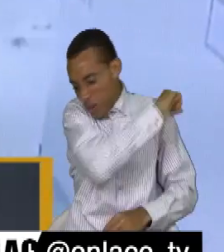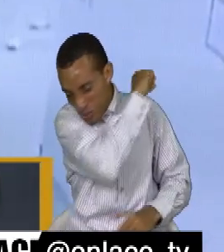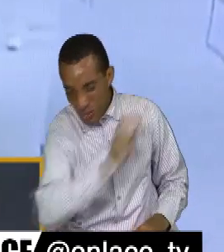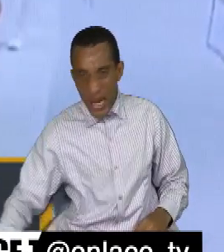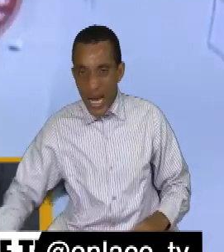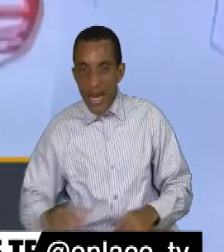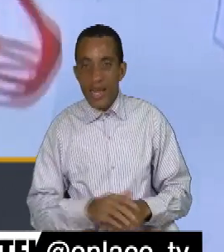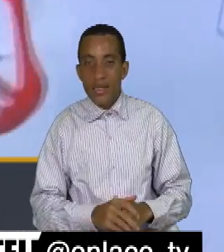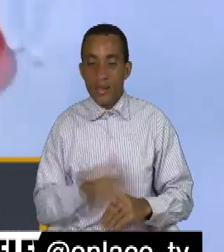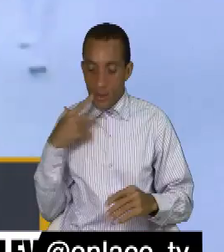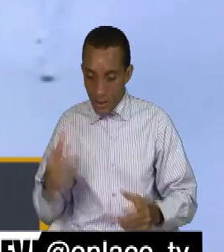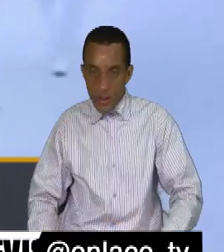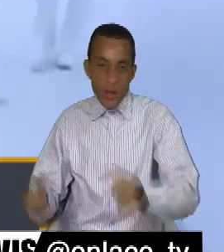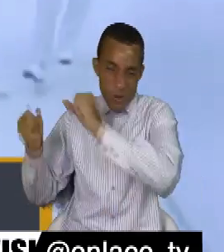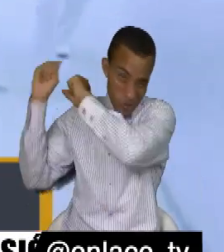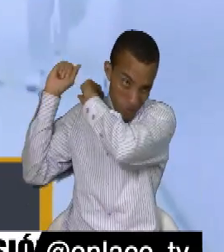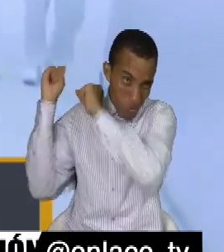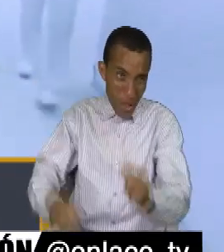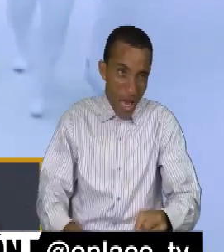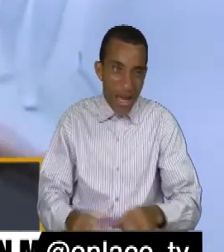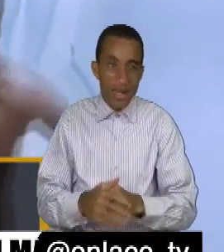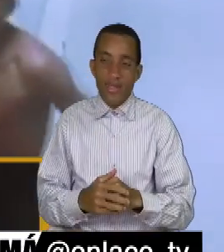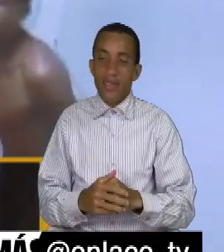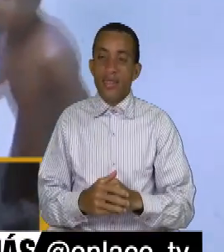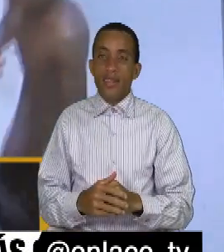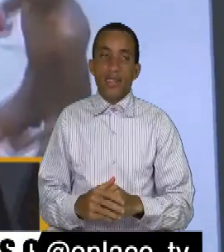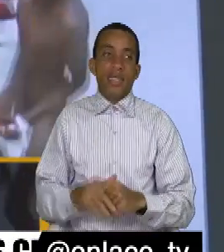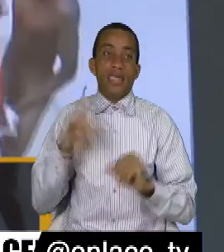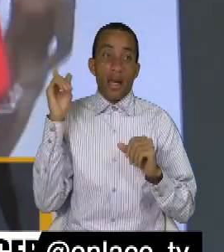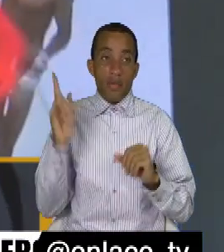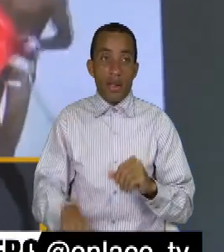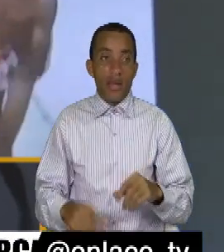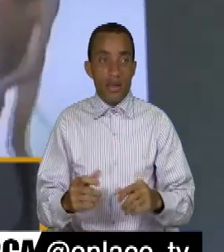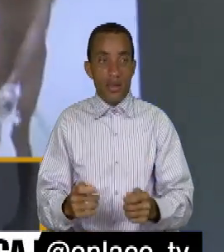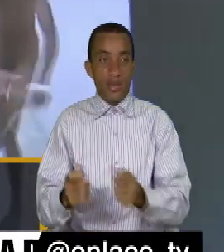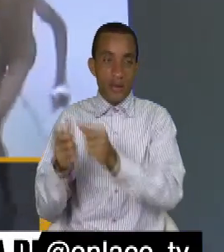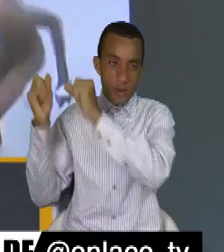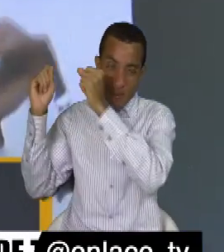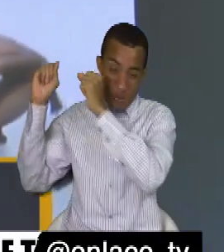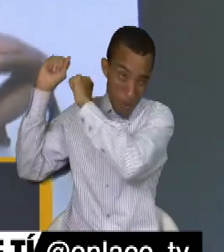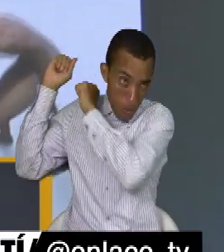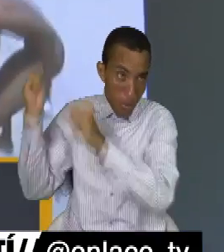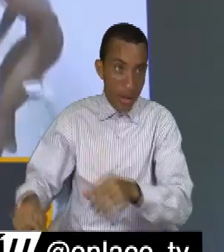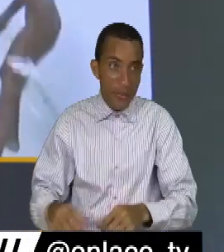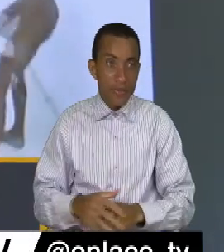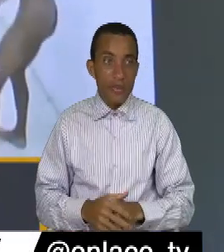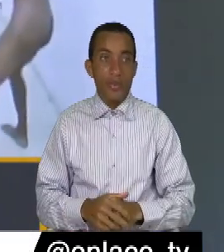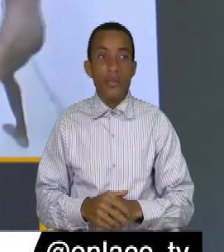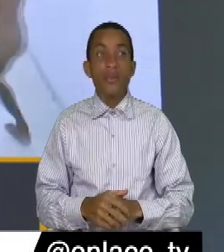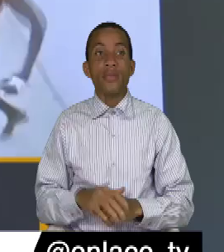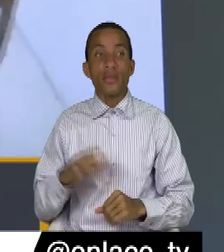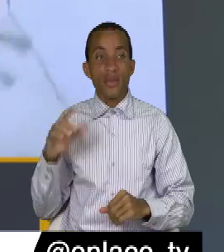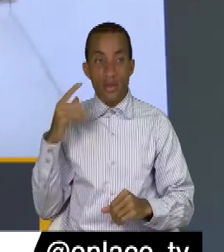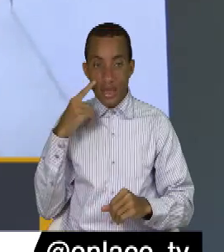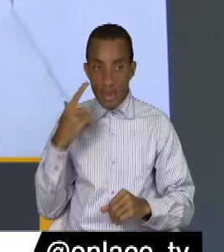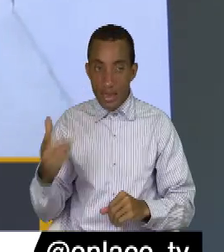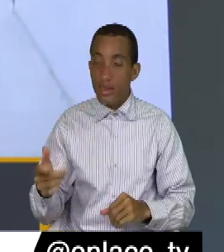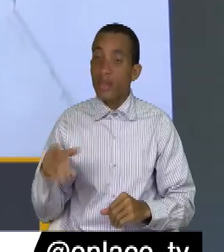con una silla Rimax, le mandó todo lo que encontró. Desafortunadamente estamos siendo